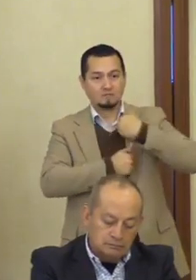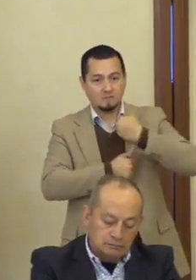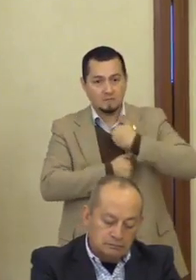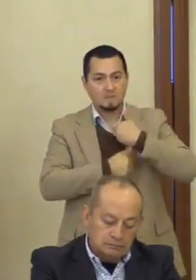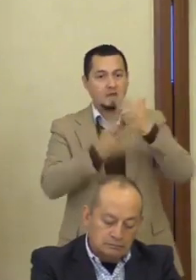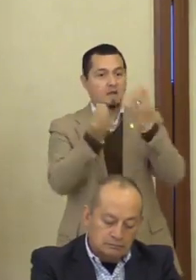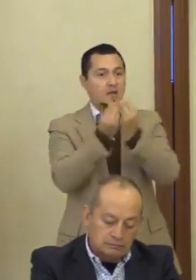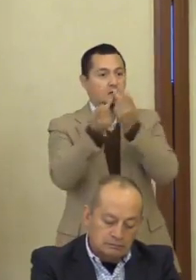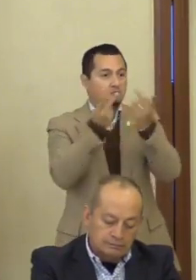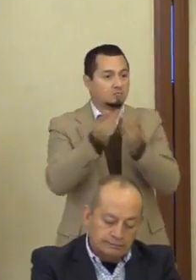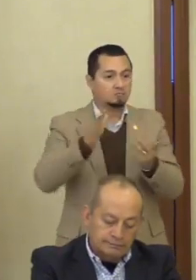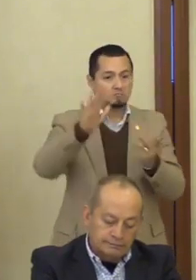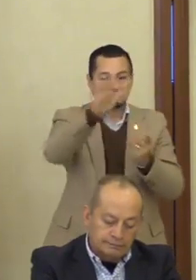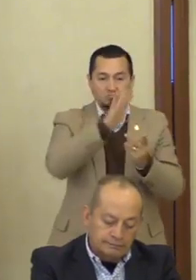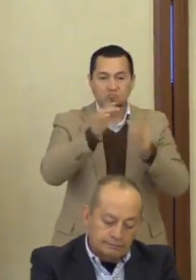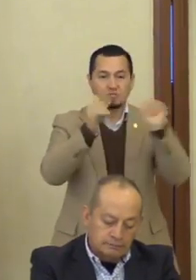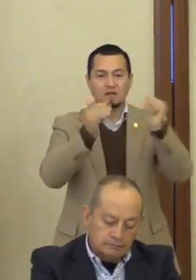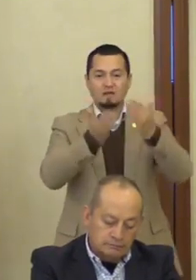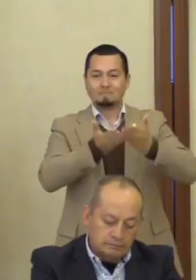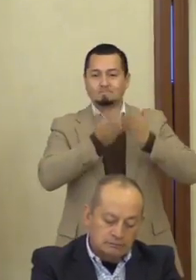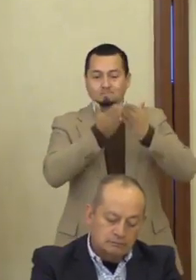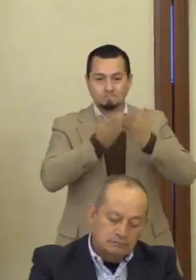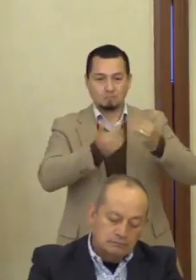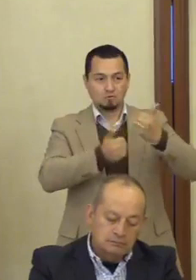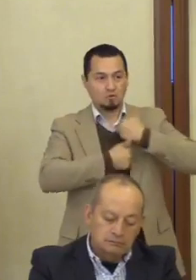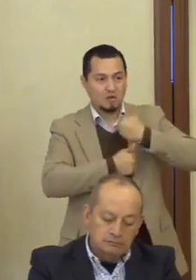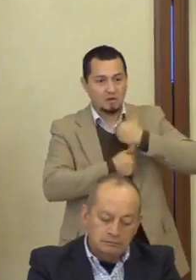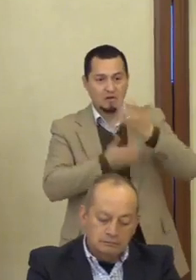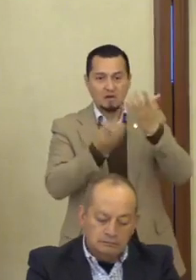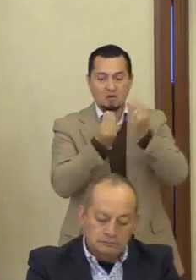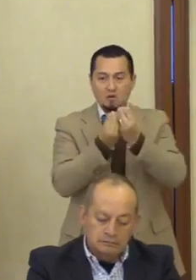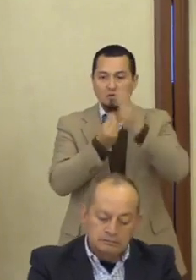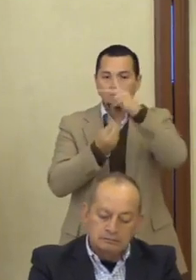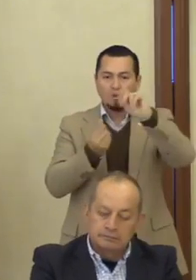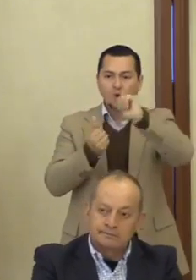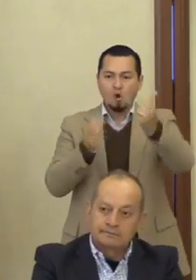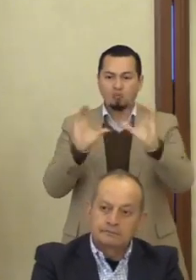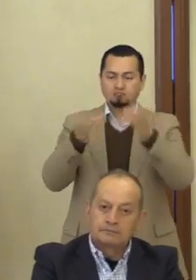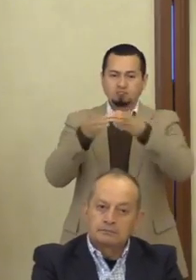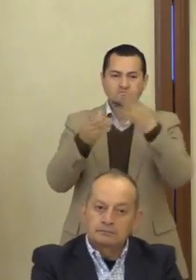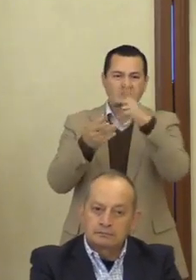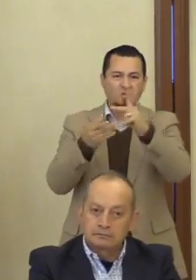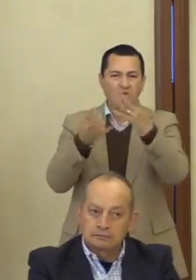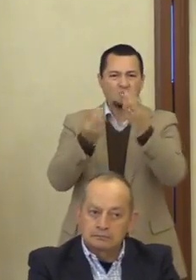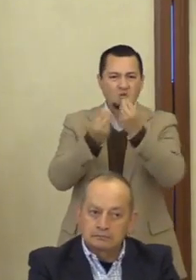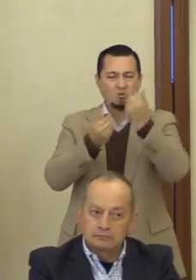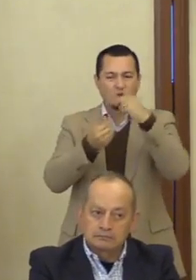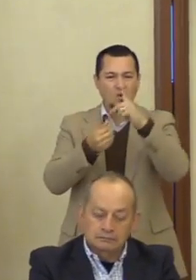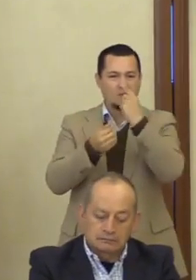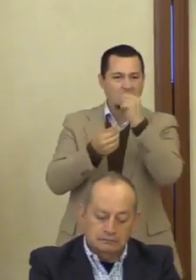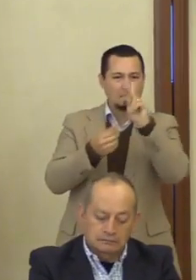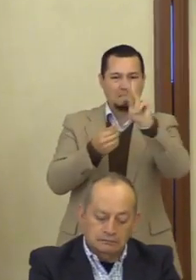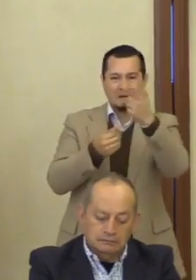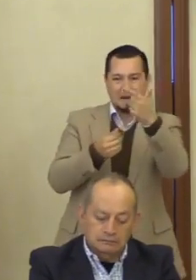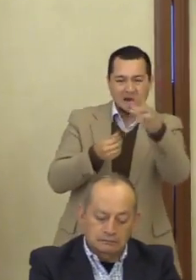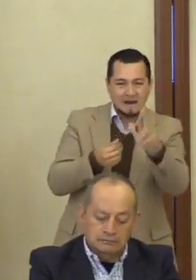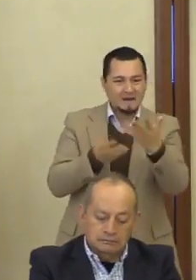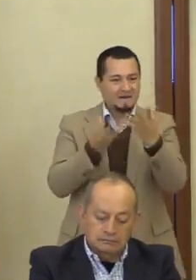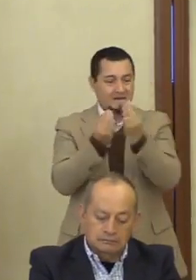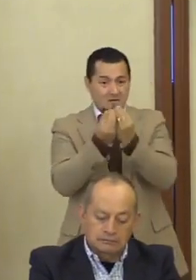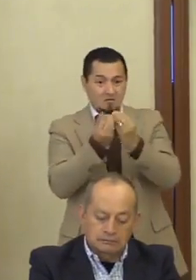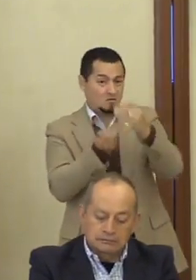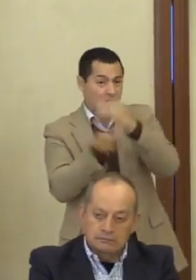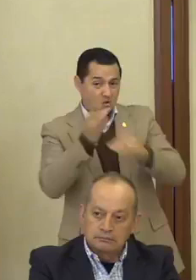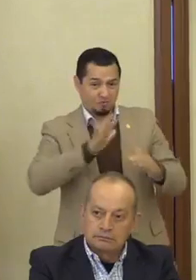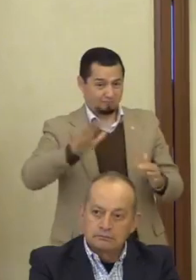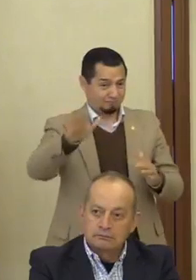Marina, la Agencia de Inteligencia y las instancias, la PGR y las instancias